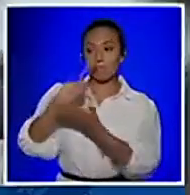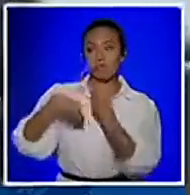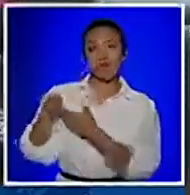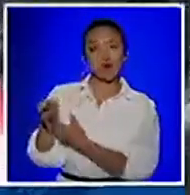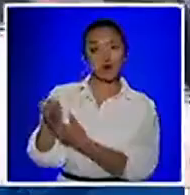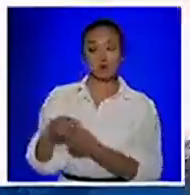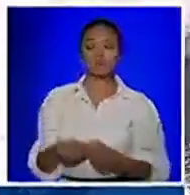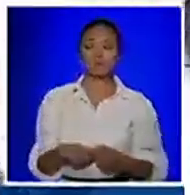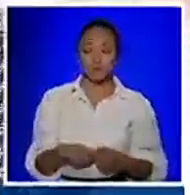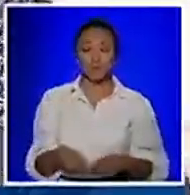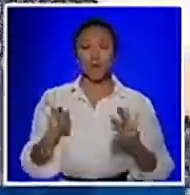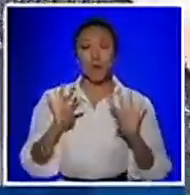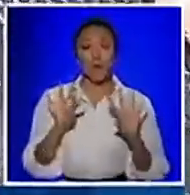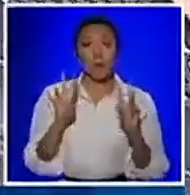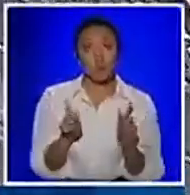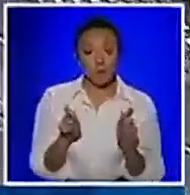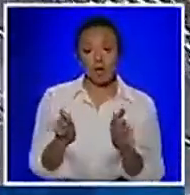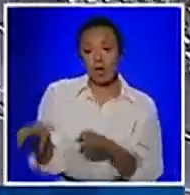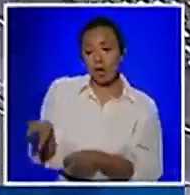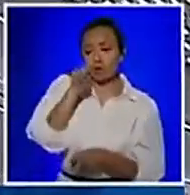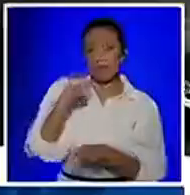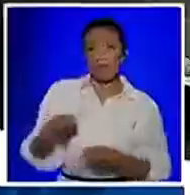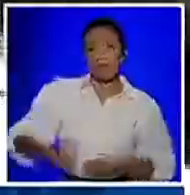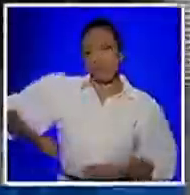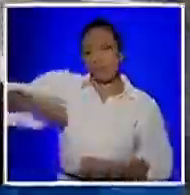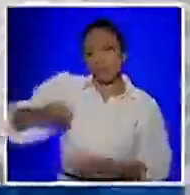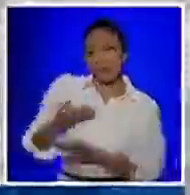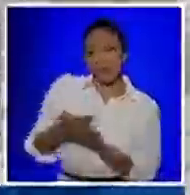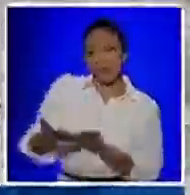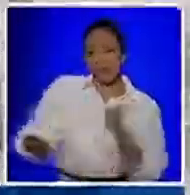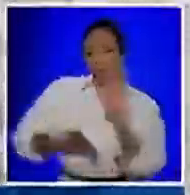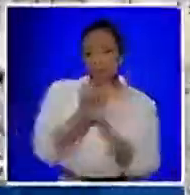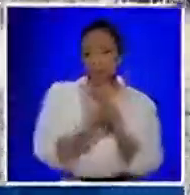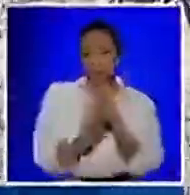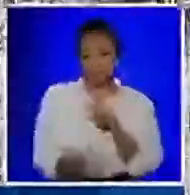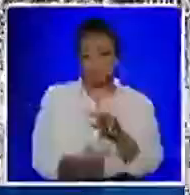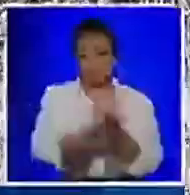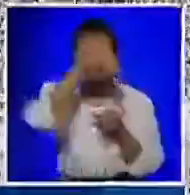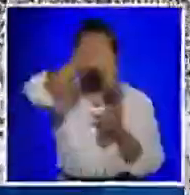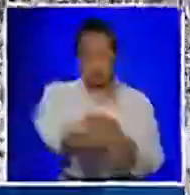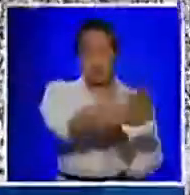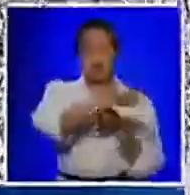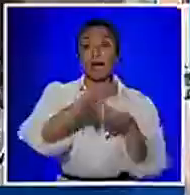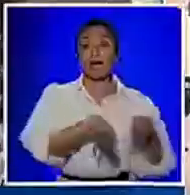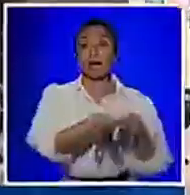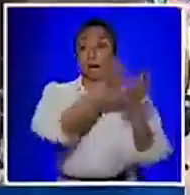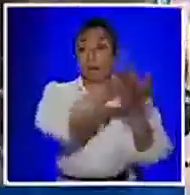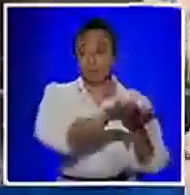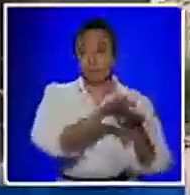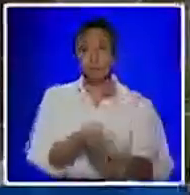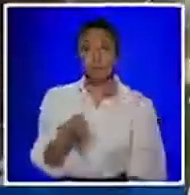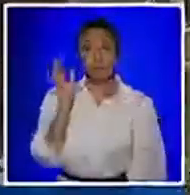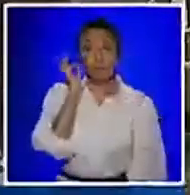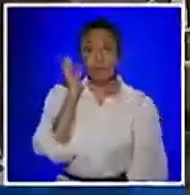delincuentes robaron una maleta con sus pertenencias y huyeron entre los matorrales de la quebrada del río machángara la afectada pidió ayuda a